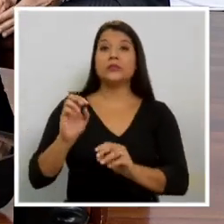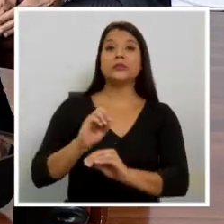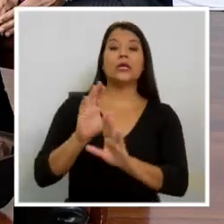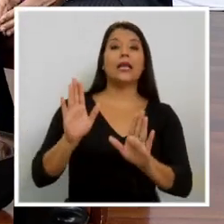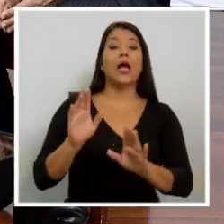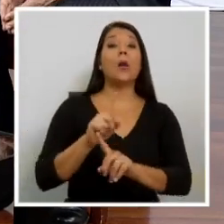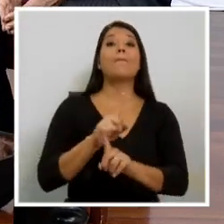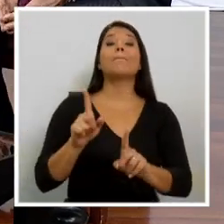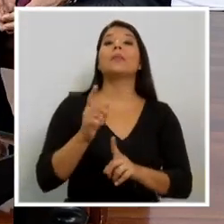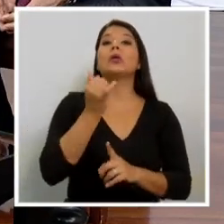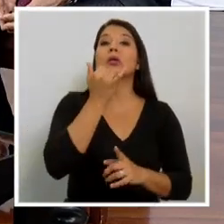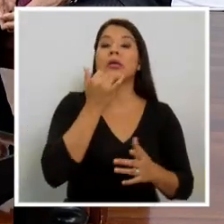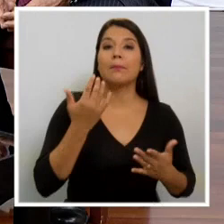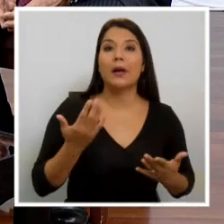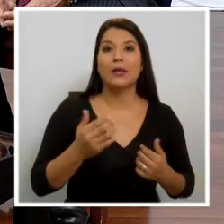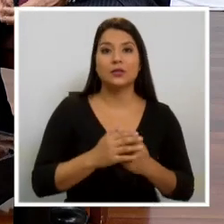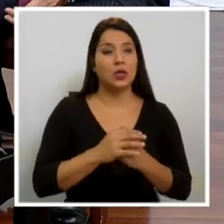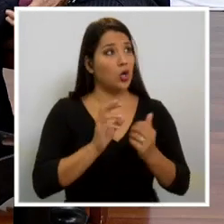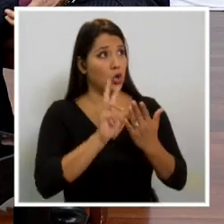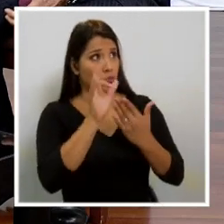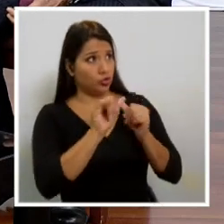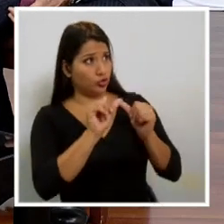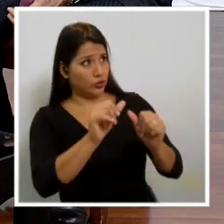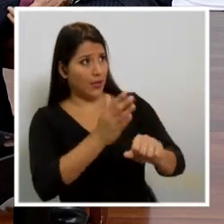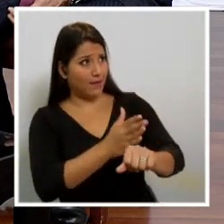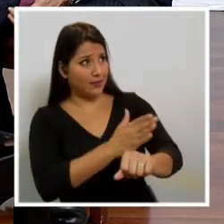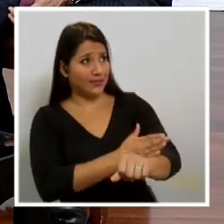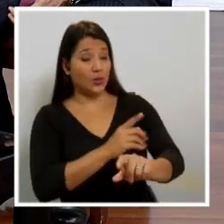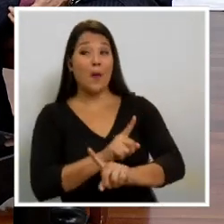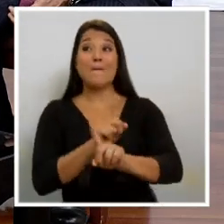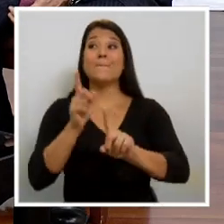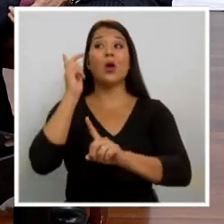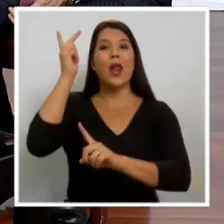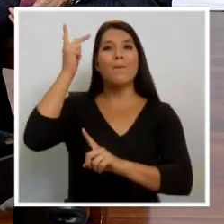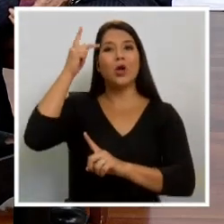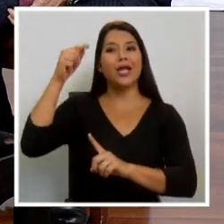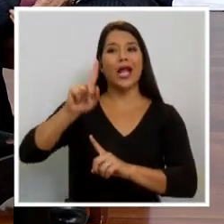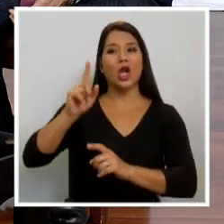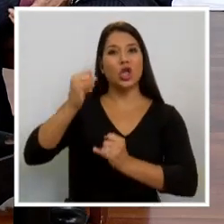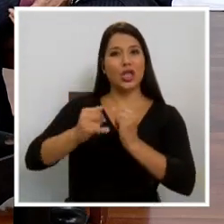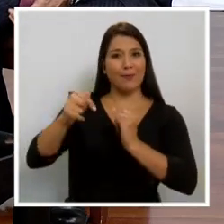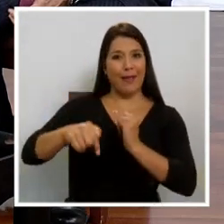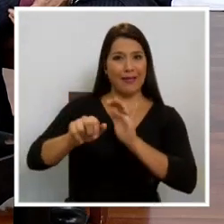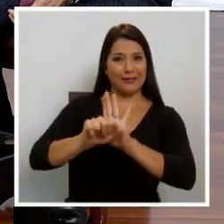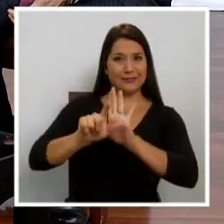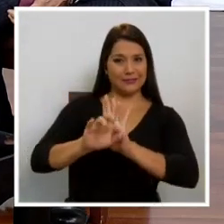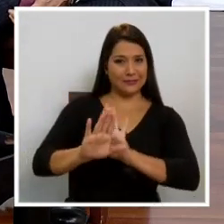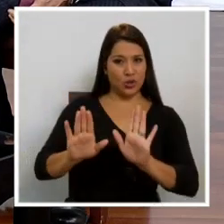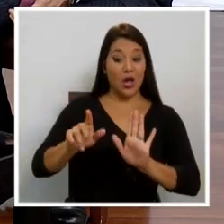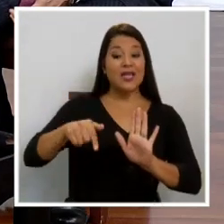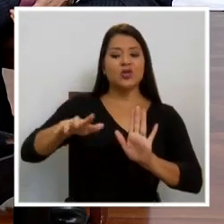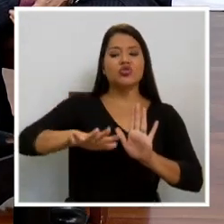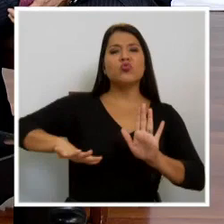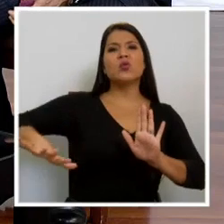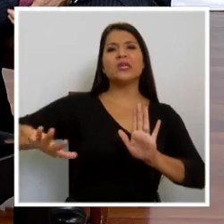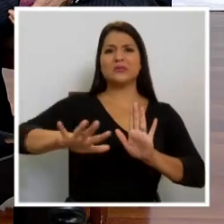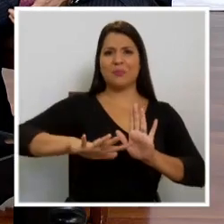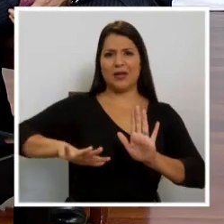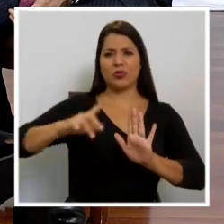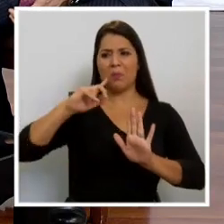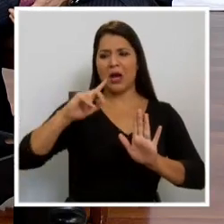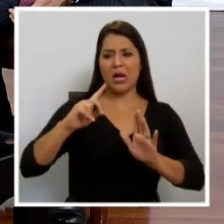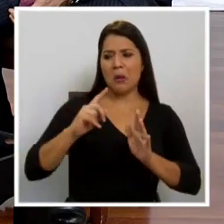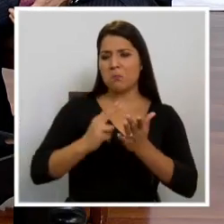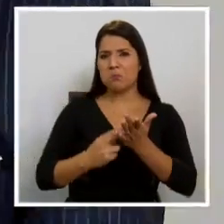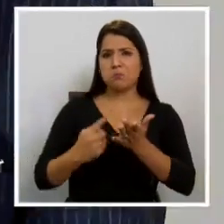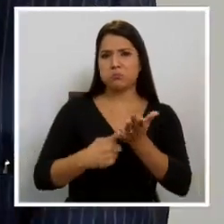es que la política... Y los proyectos siguen avanzando. No se agota aquí. Este es un espacio de expresión política, pero no se agota